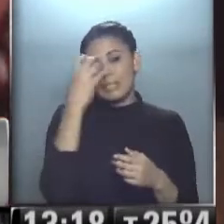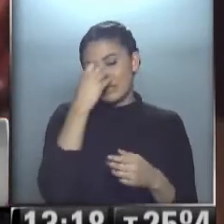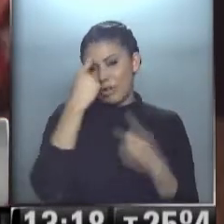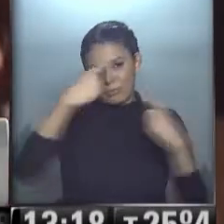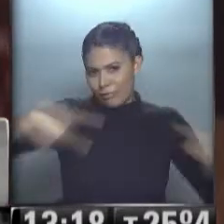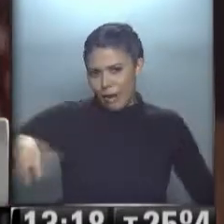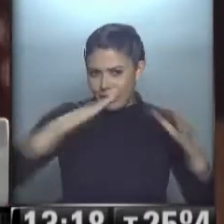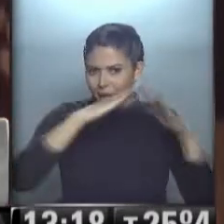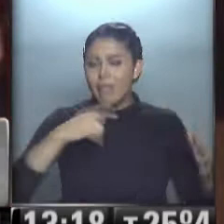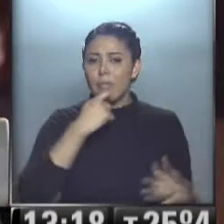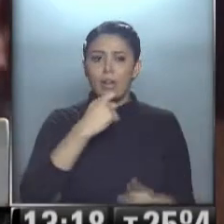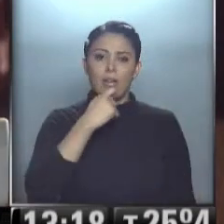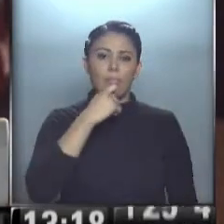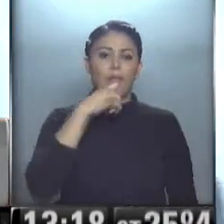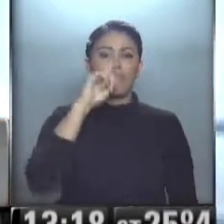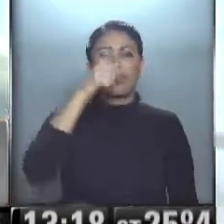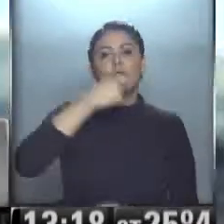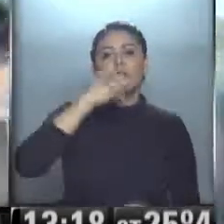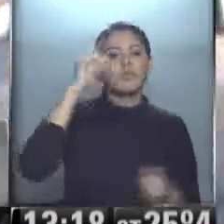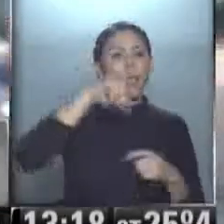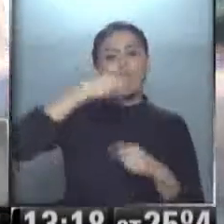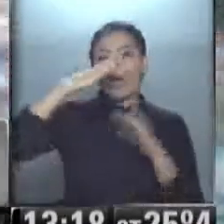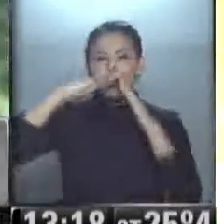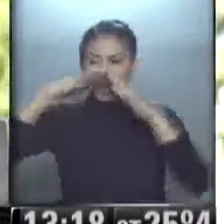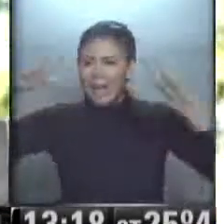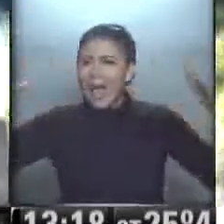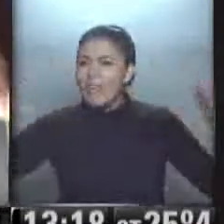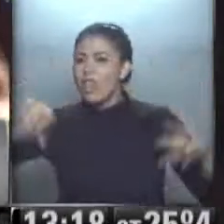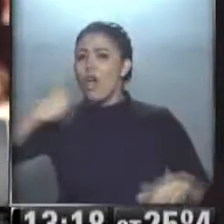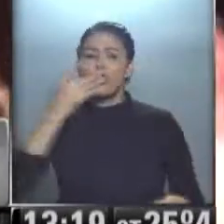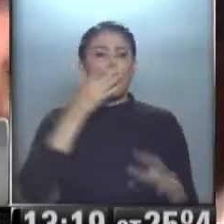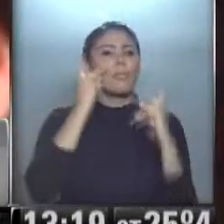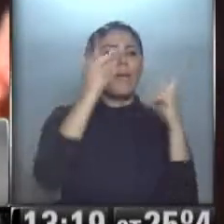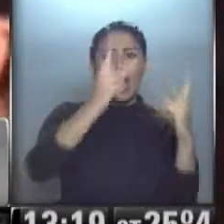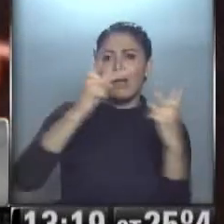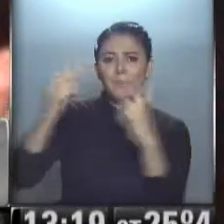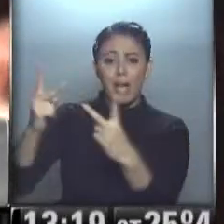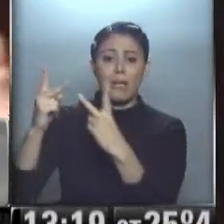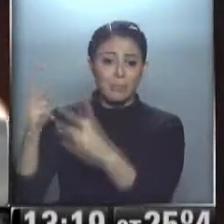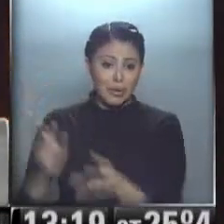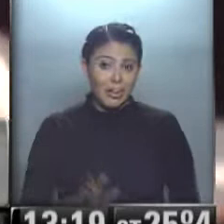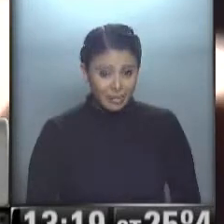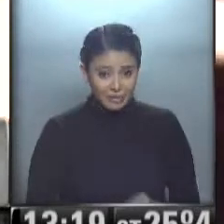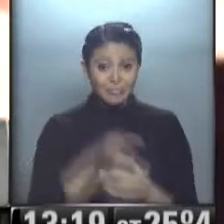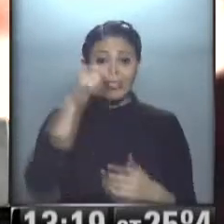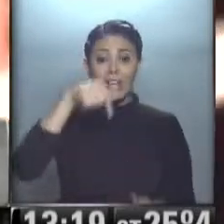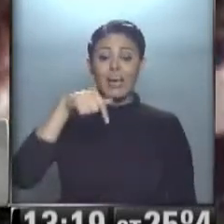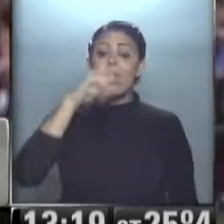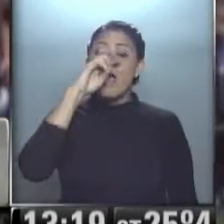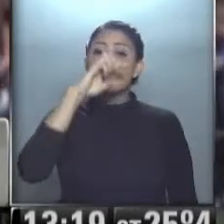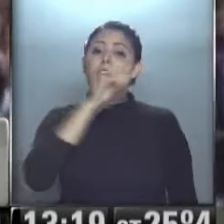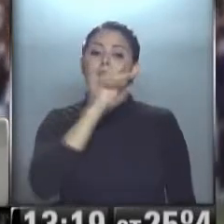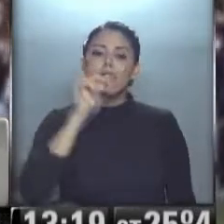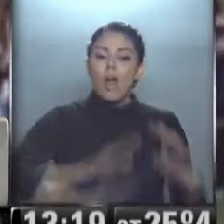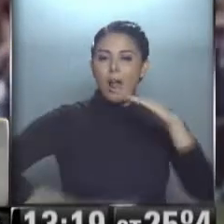no está el circo del sol está el circo de las carpas grandes está el circo que va a los barrios ahí están los magos en aguas verdes con pablo que es el